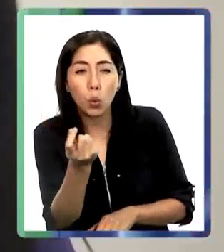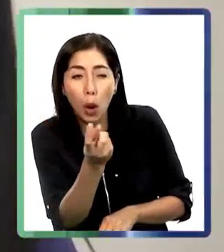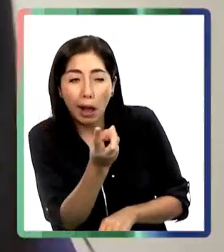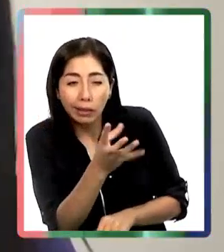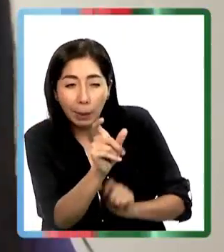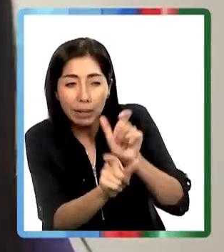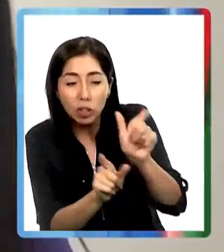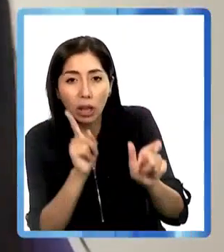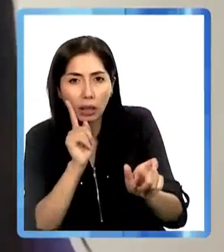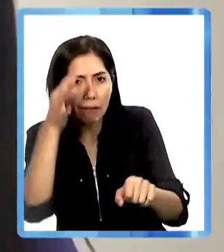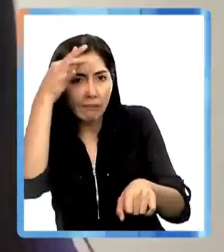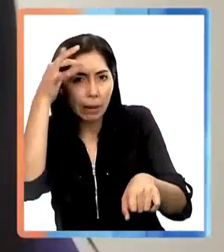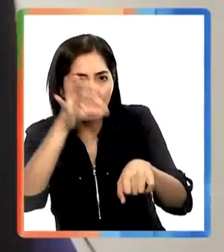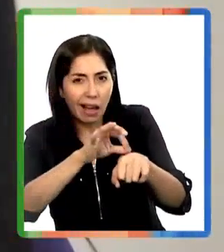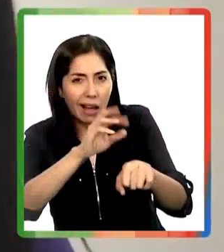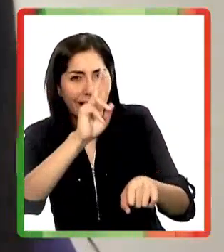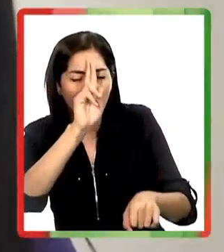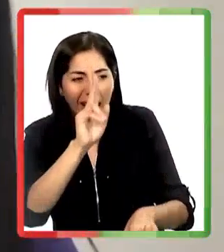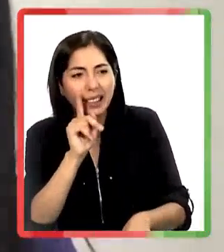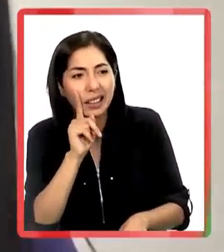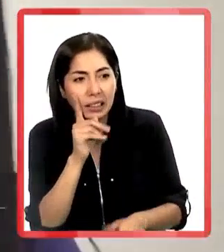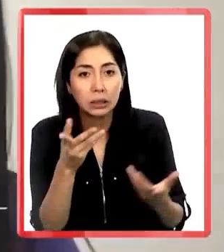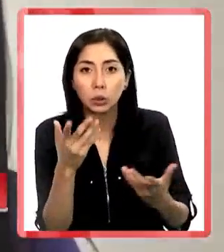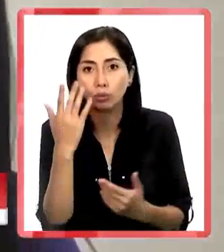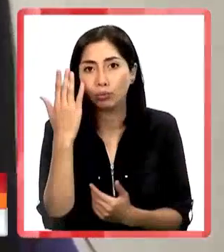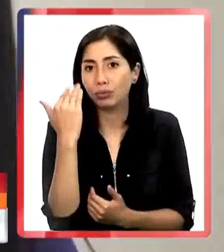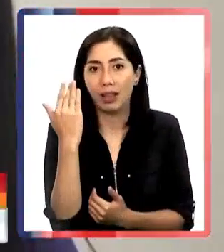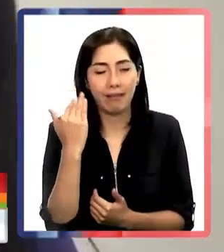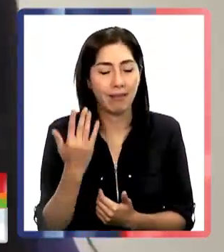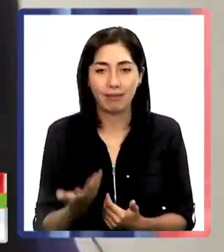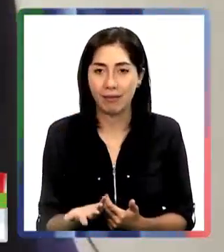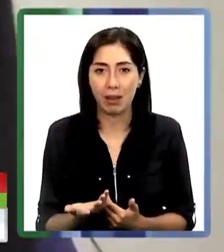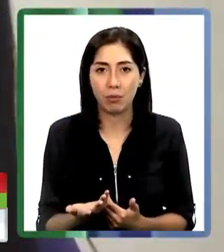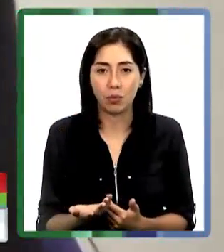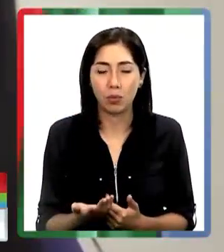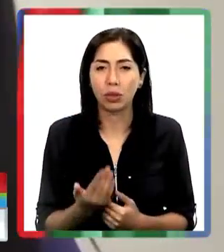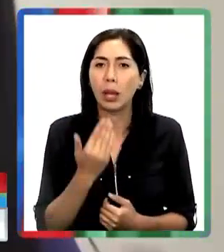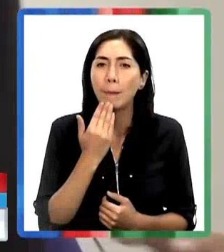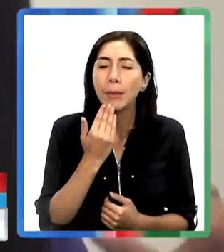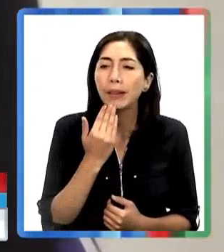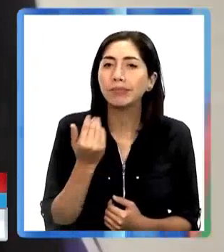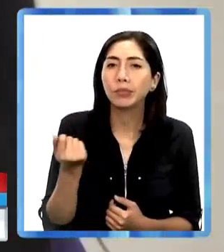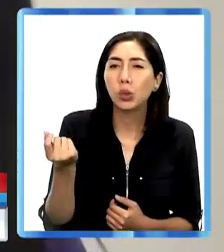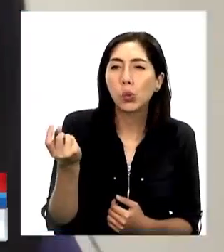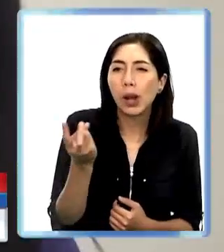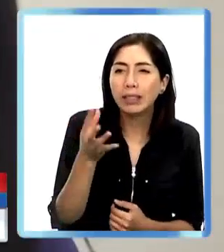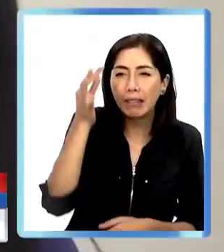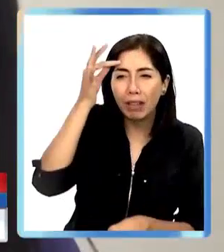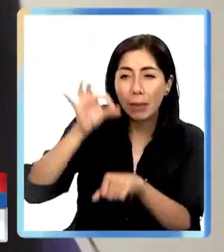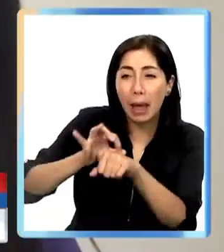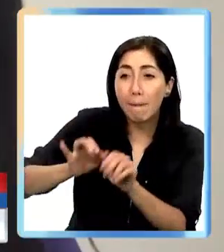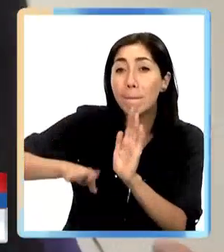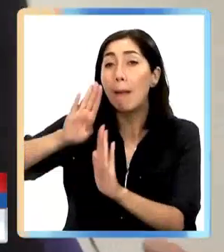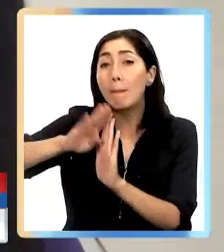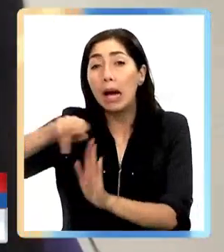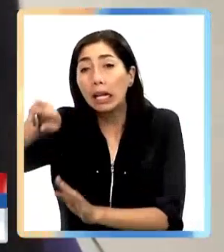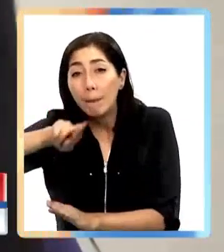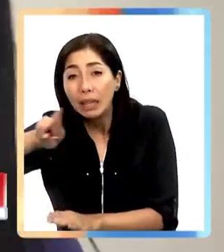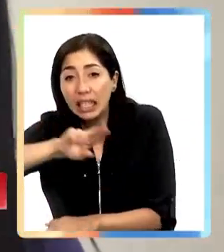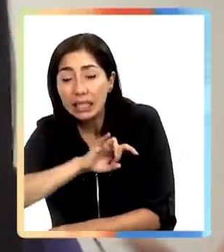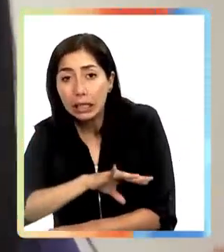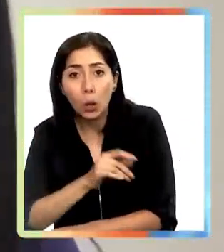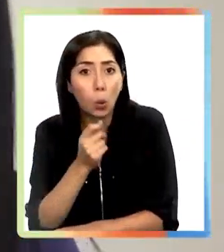pacientes que tienen esta enfermedad en este país, estas enfermedades en este país, ni la cantidad de enfermedades más frecuentes en este país, cuáles